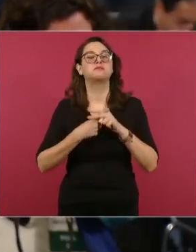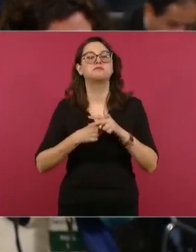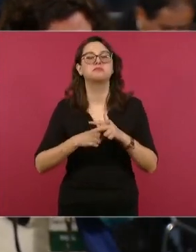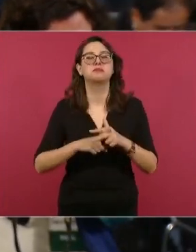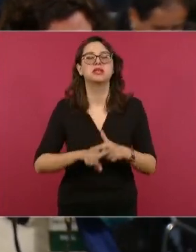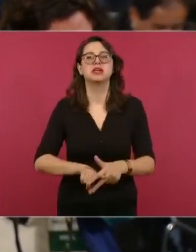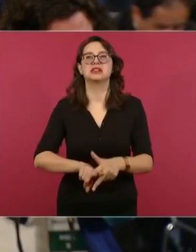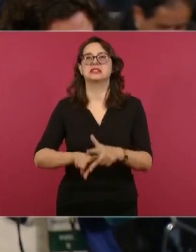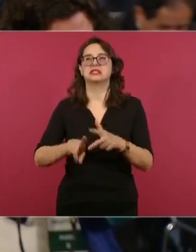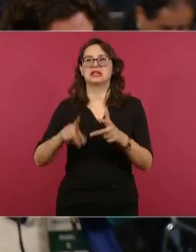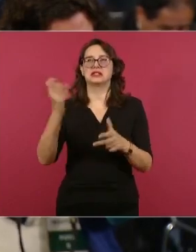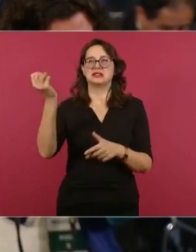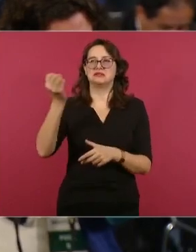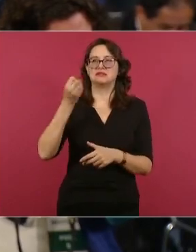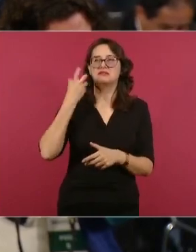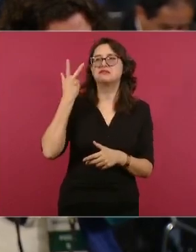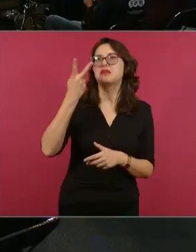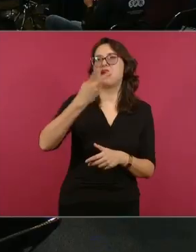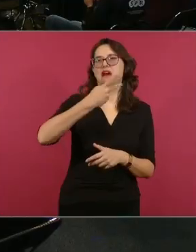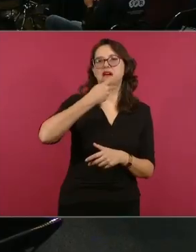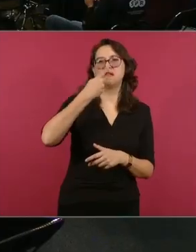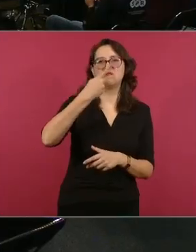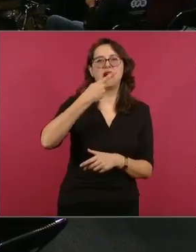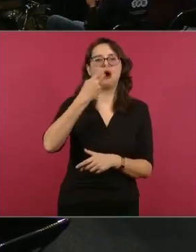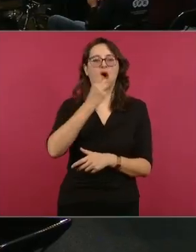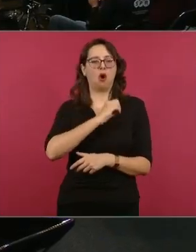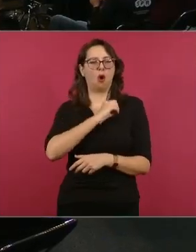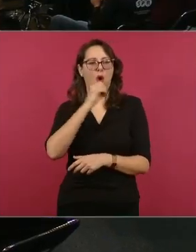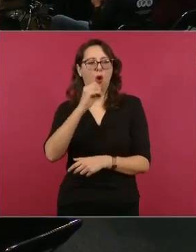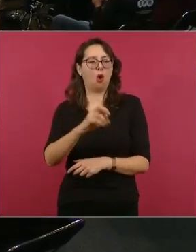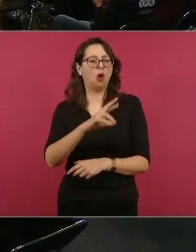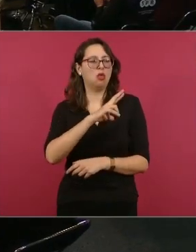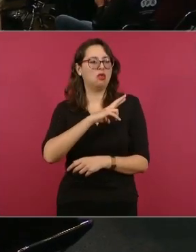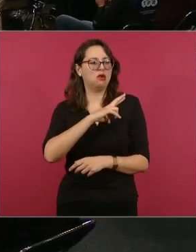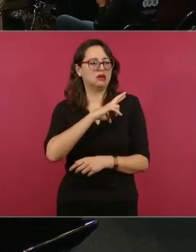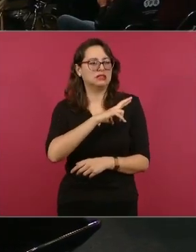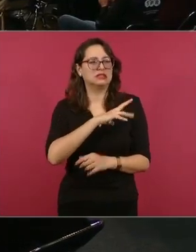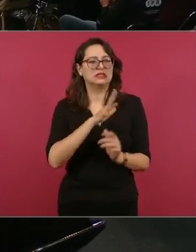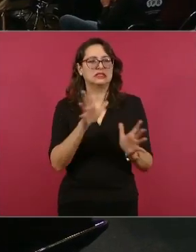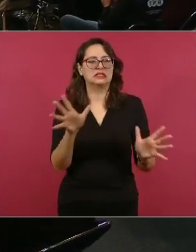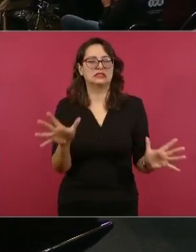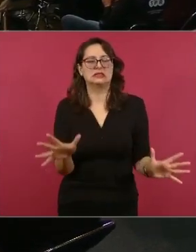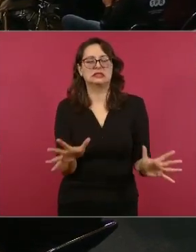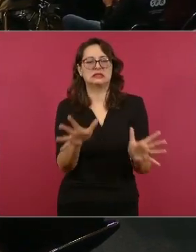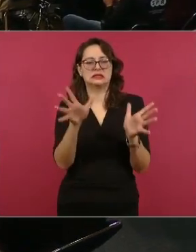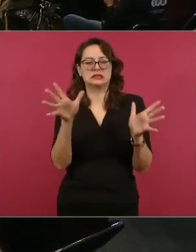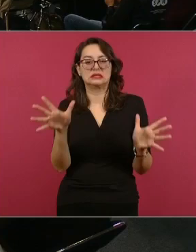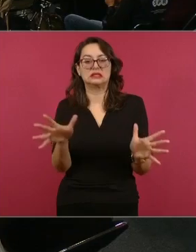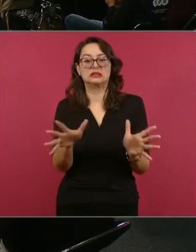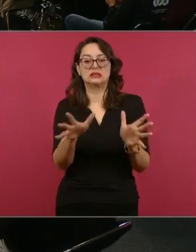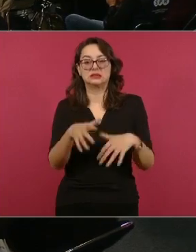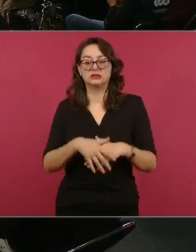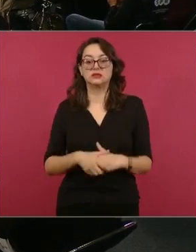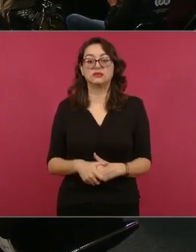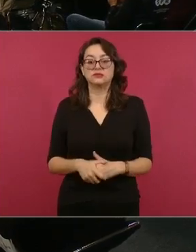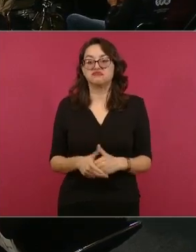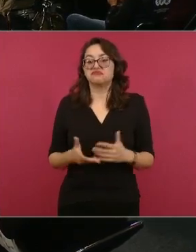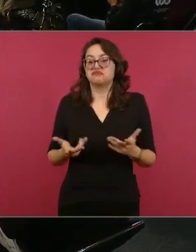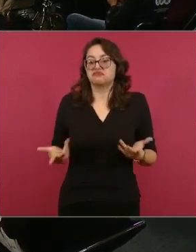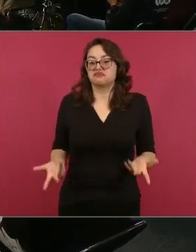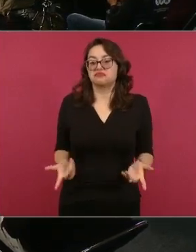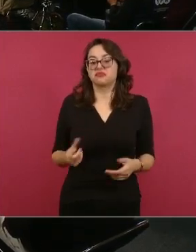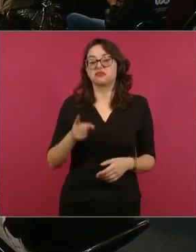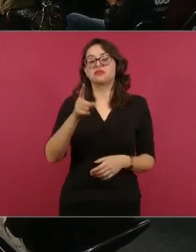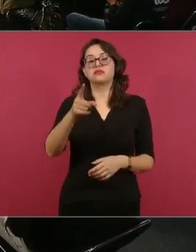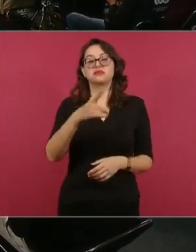Y bueno, pues preguntarle si en nuestro país usted considera que hay vestigios o que